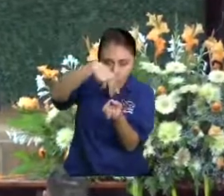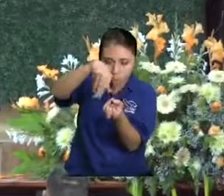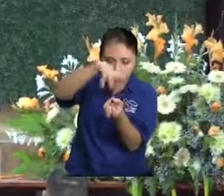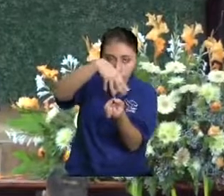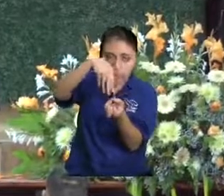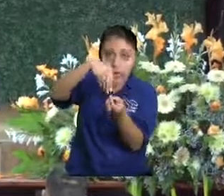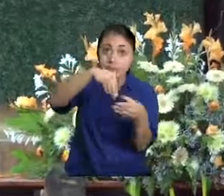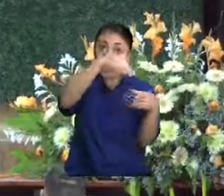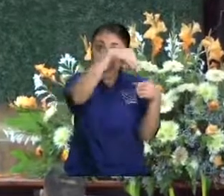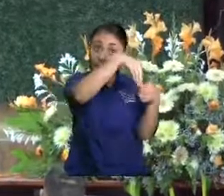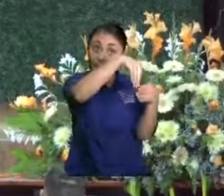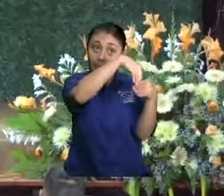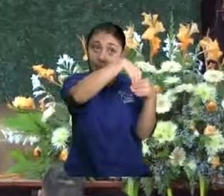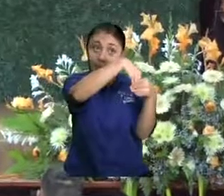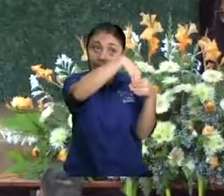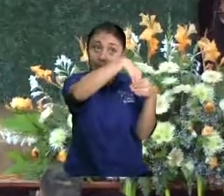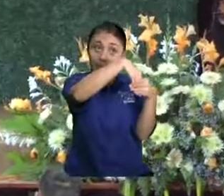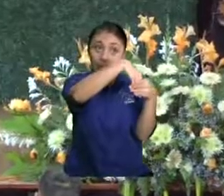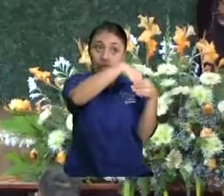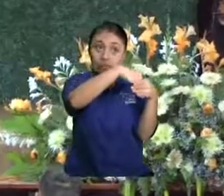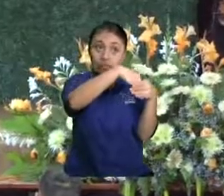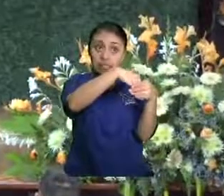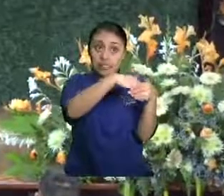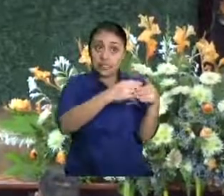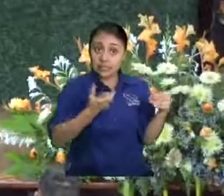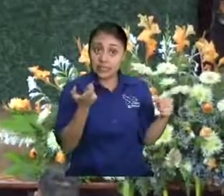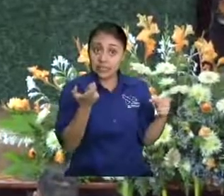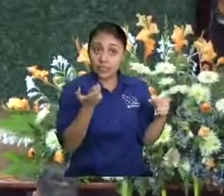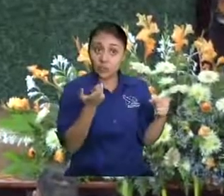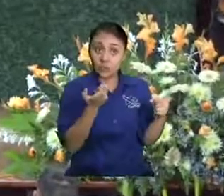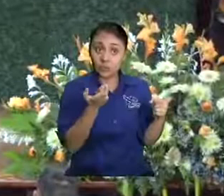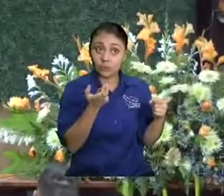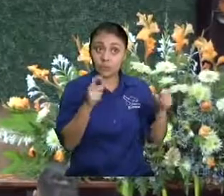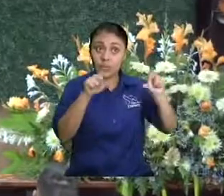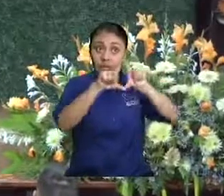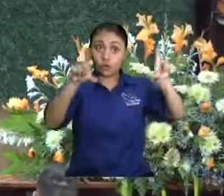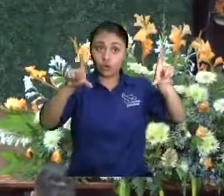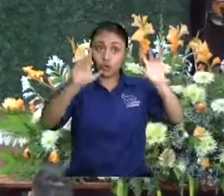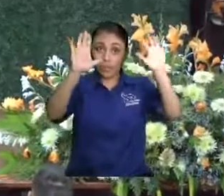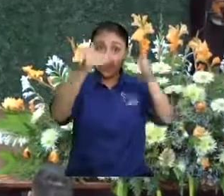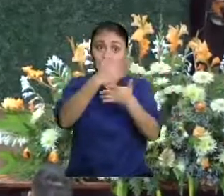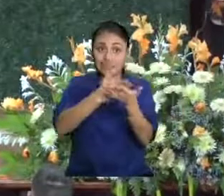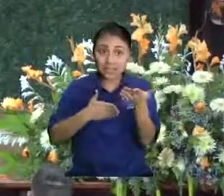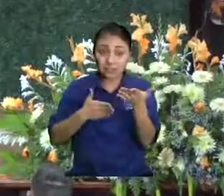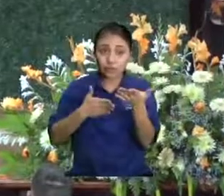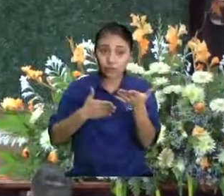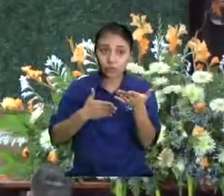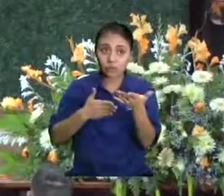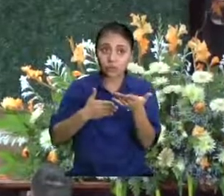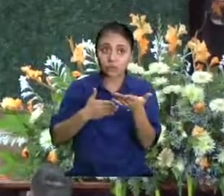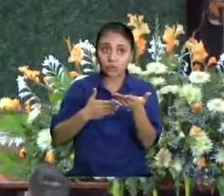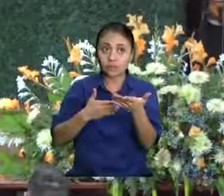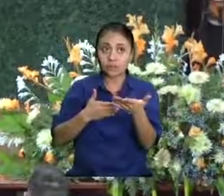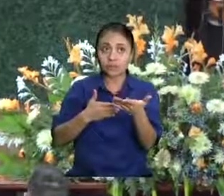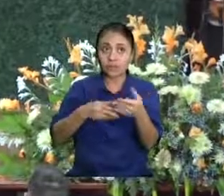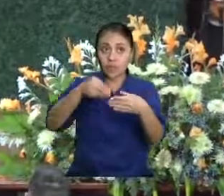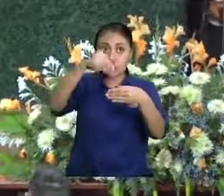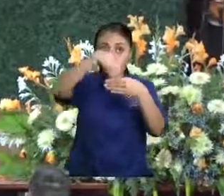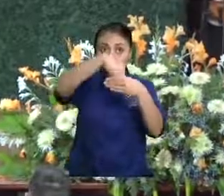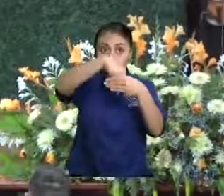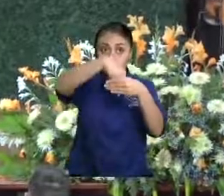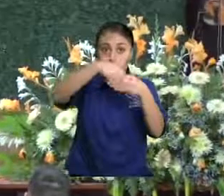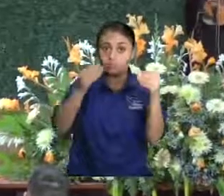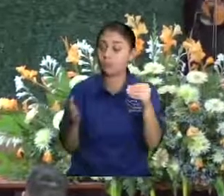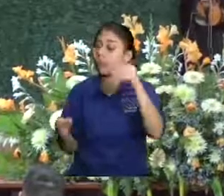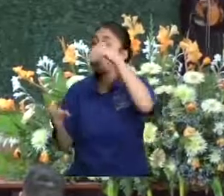y meten dinero doblado y toda la cuestión, y que eso se ora aquí y se ora cuando se va a